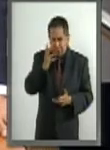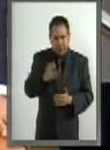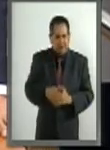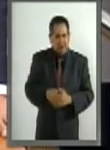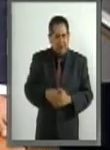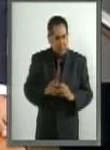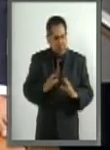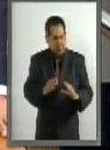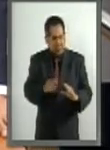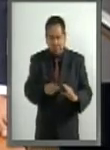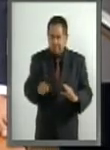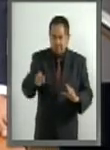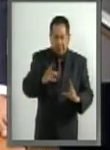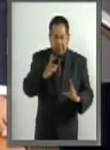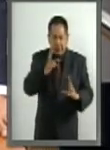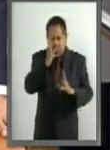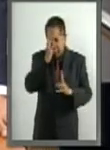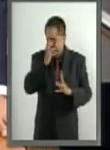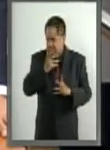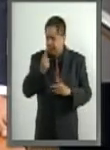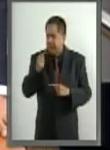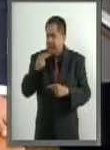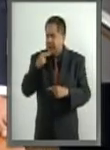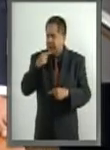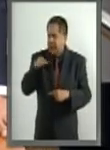haberle formado de esa manera a sus hijos.